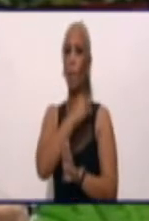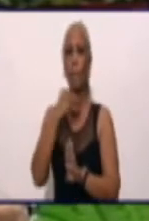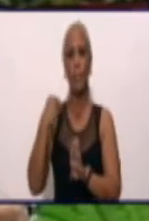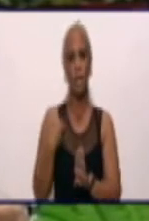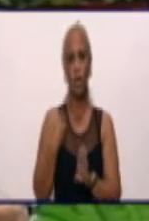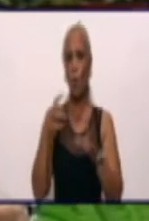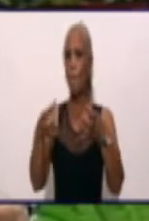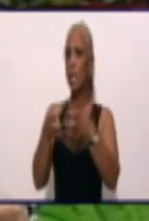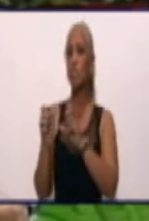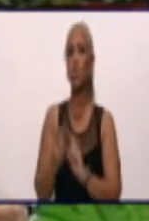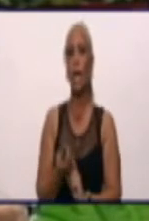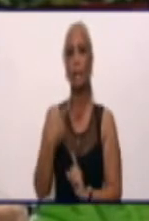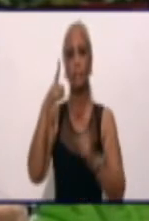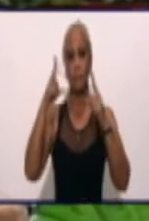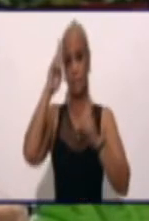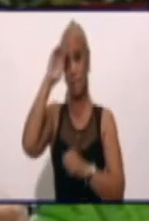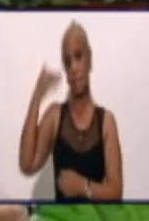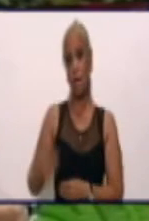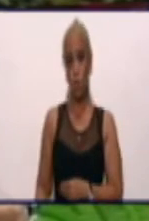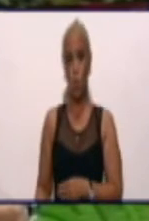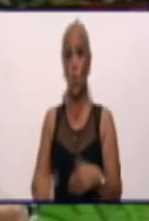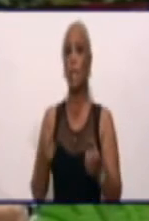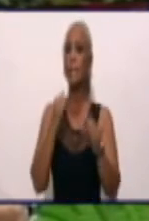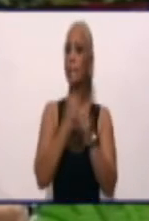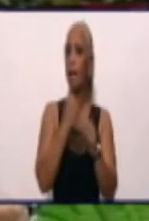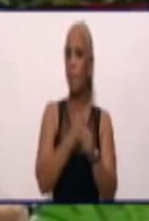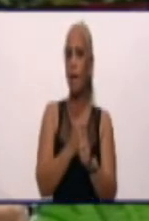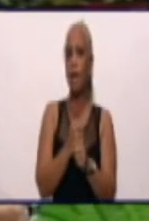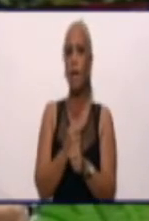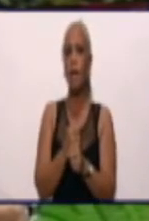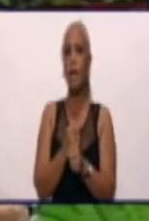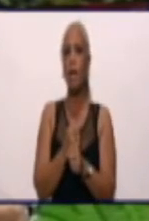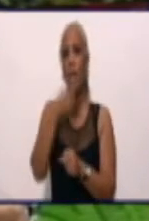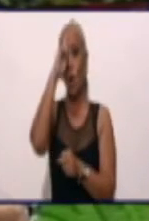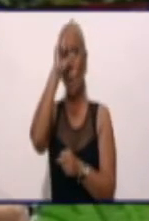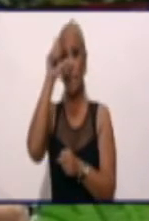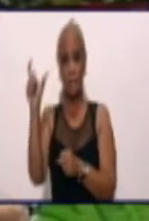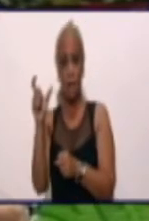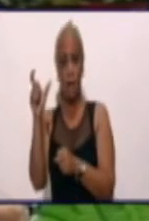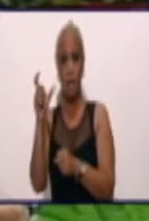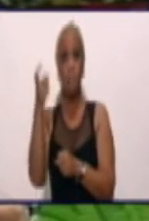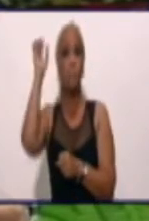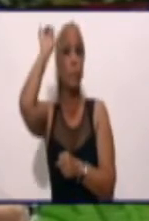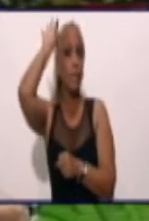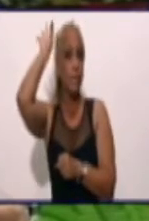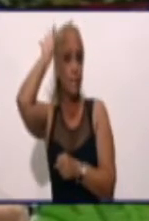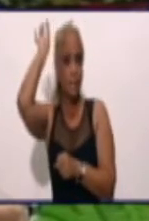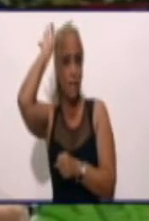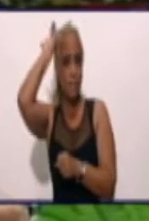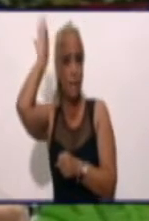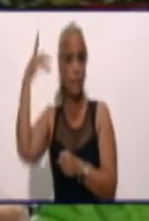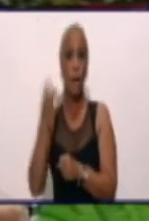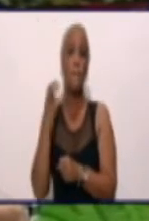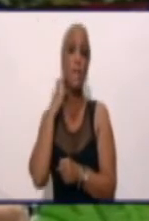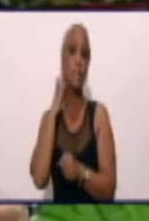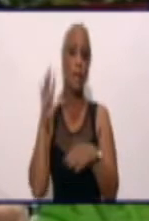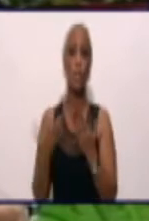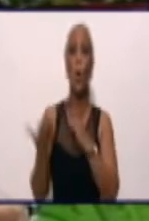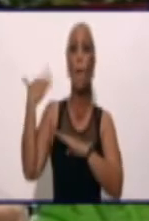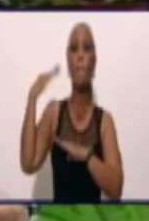en especial a Darlena Álvarez, que trabajan en el Hospital Celia Sánchez de Manzanillo, Sala 1J, que el pasado